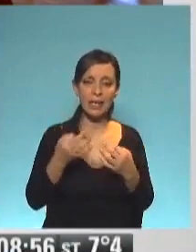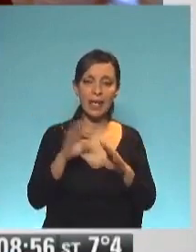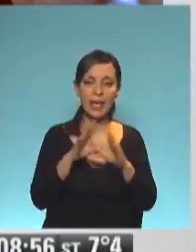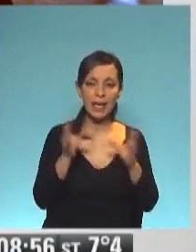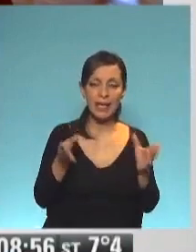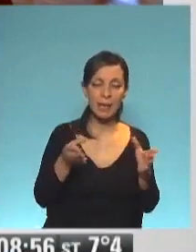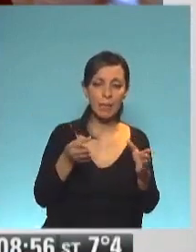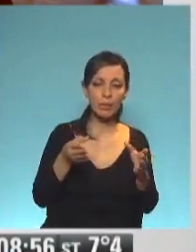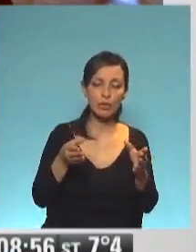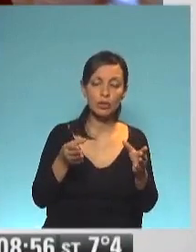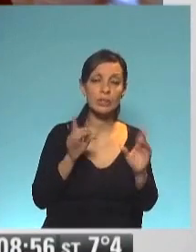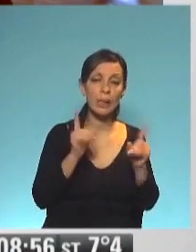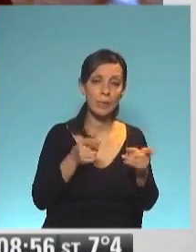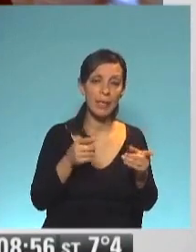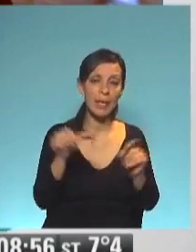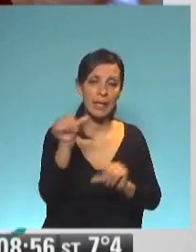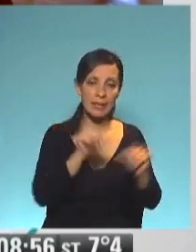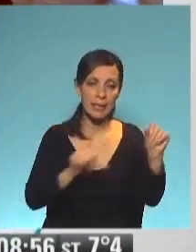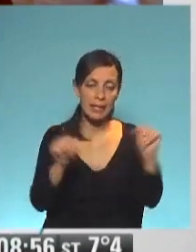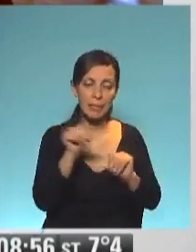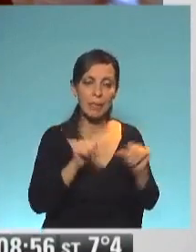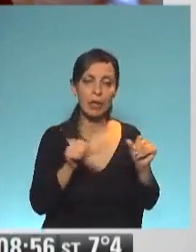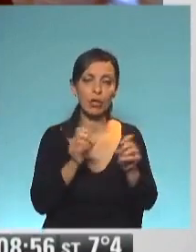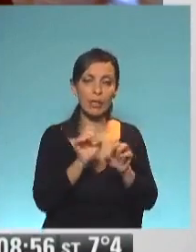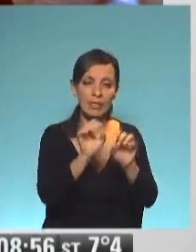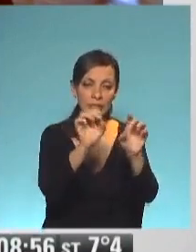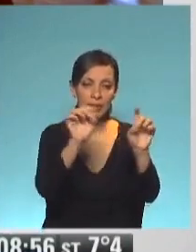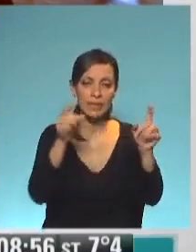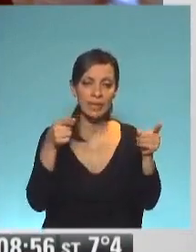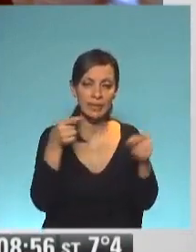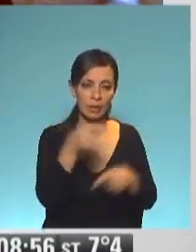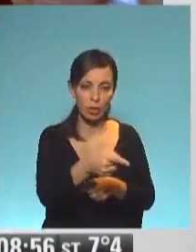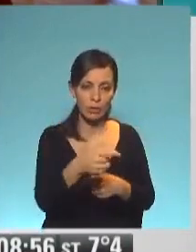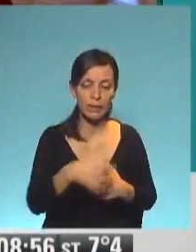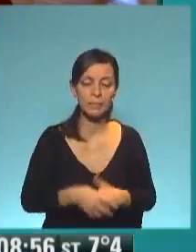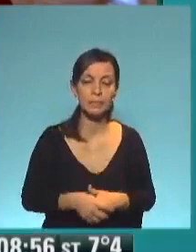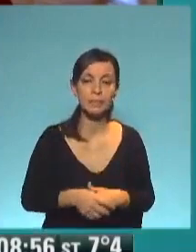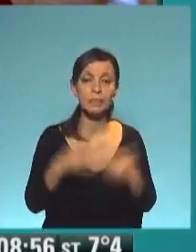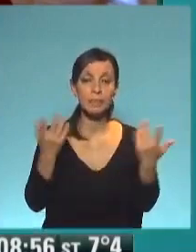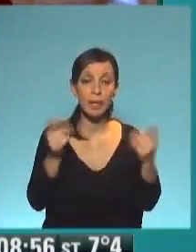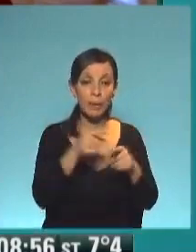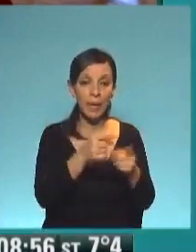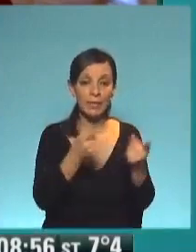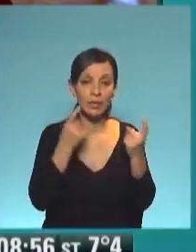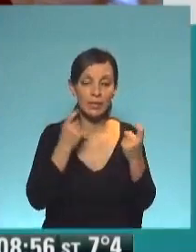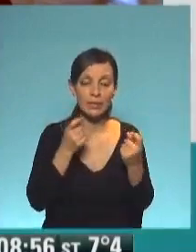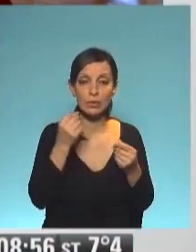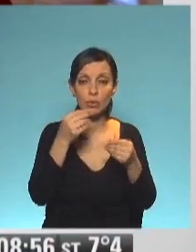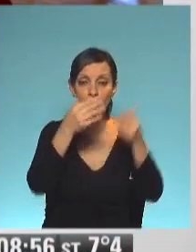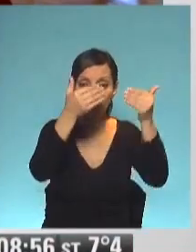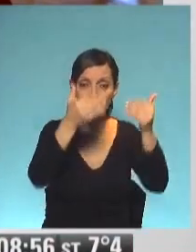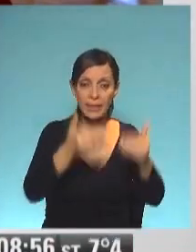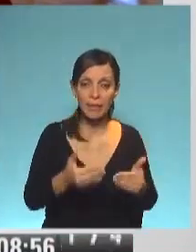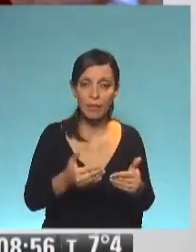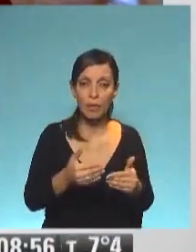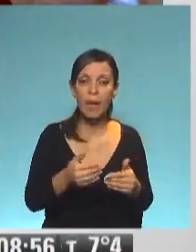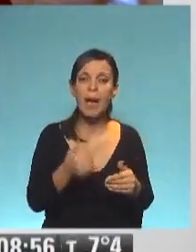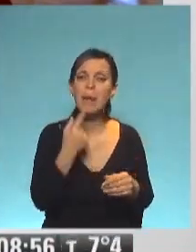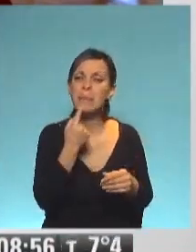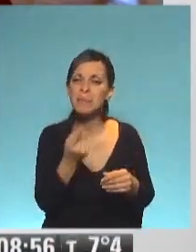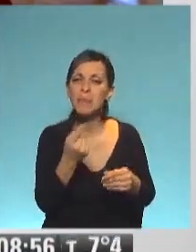como desinfectantes, químicos. Y para eso, para poder analizar, necesitas tener una plataforma. Cuando hablamos de